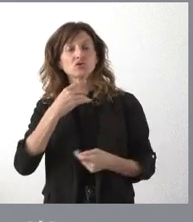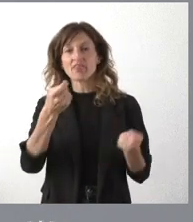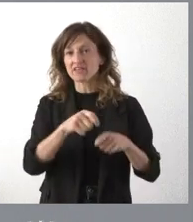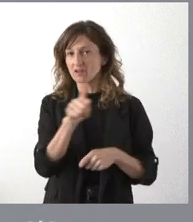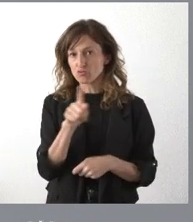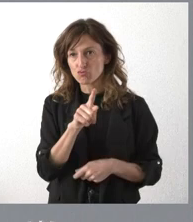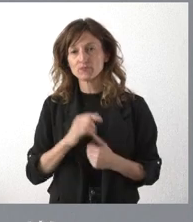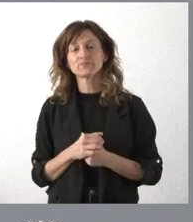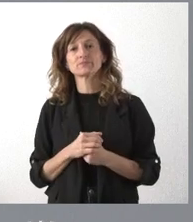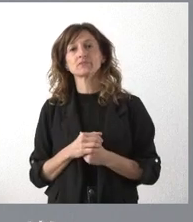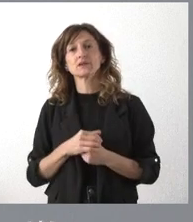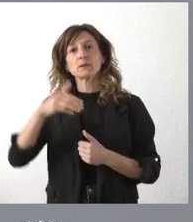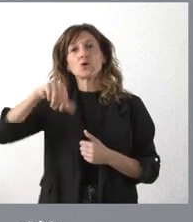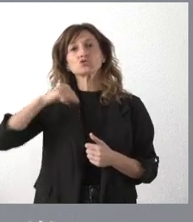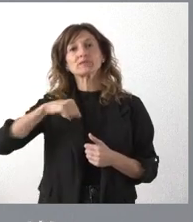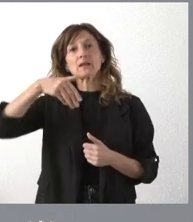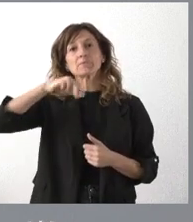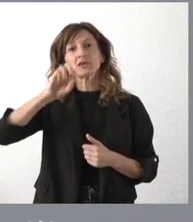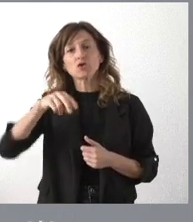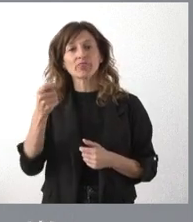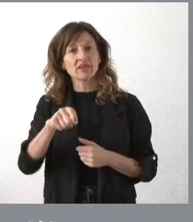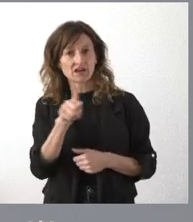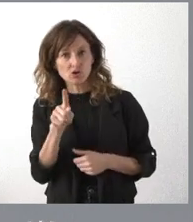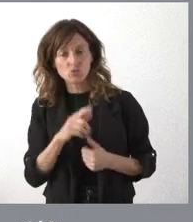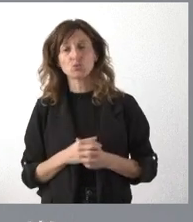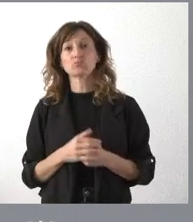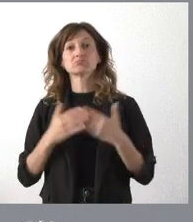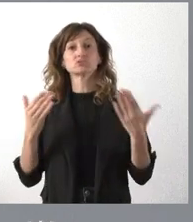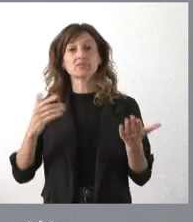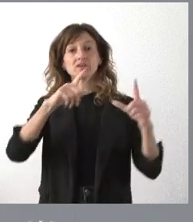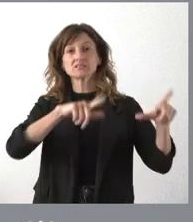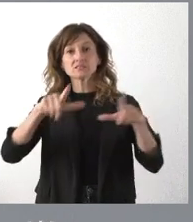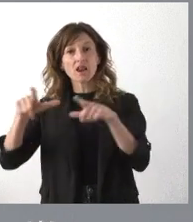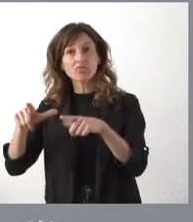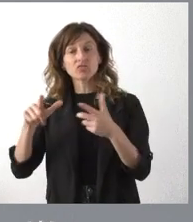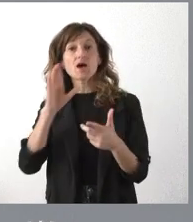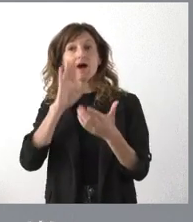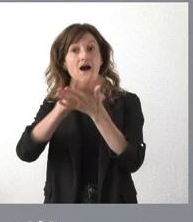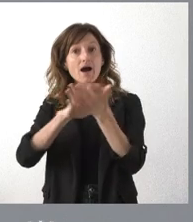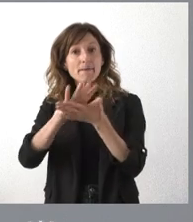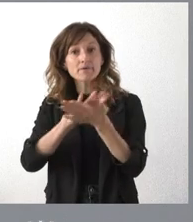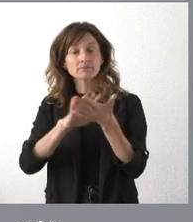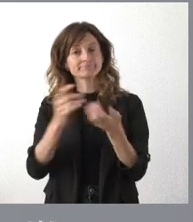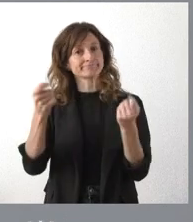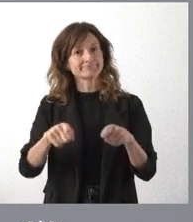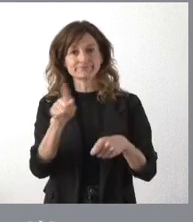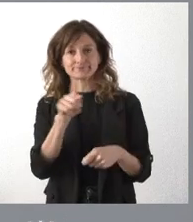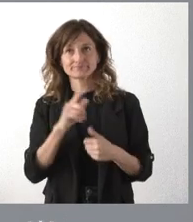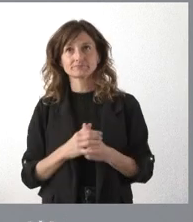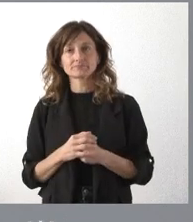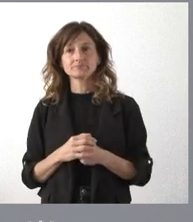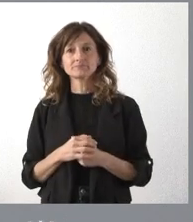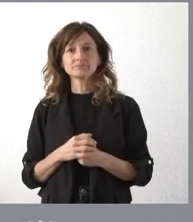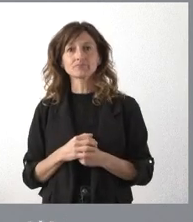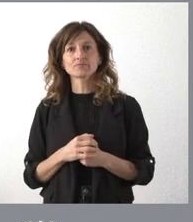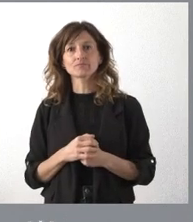se cierra el hospital Mirón no se cierra por tanto estas instalaciones de las que usted habla y yo creo